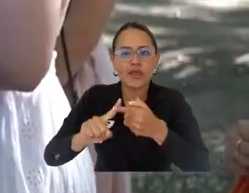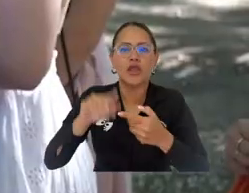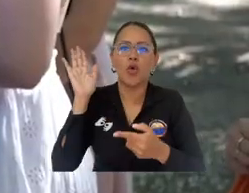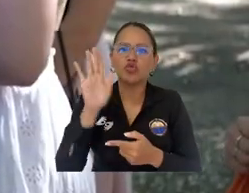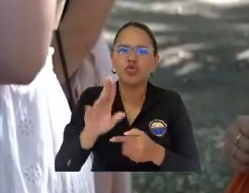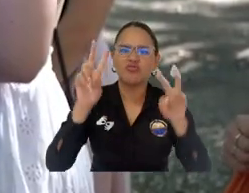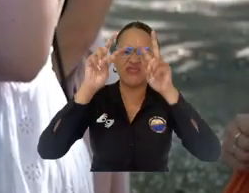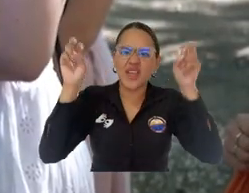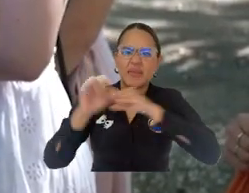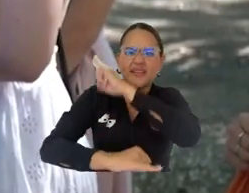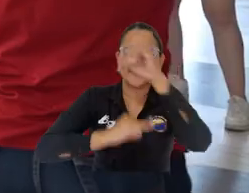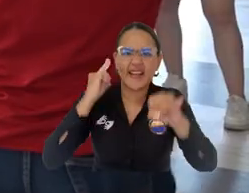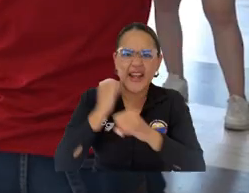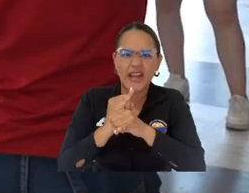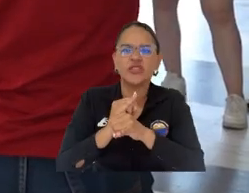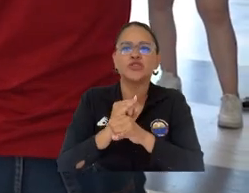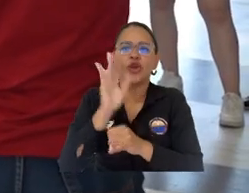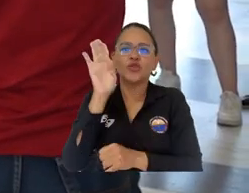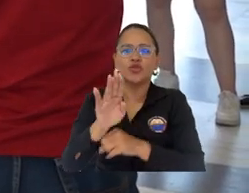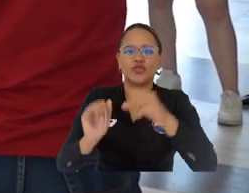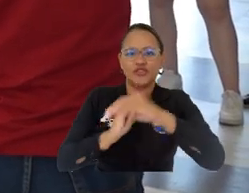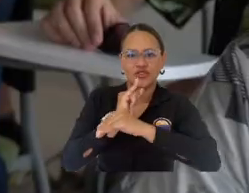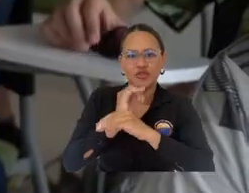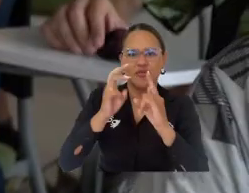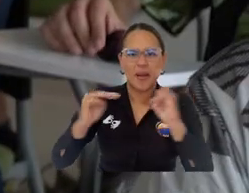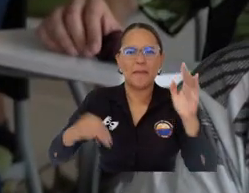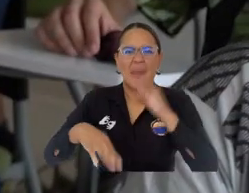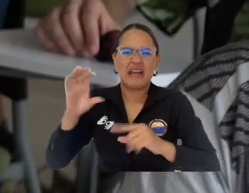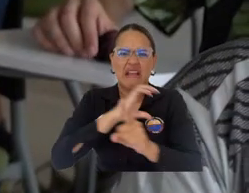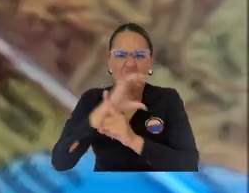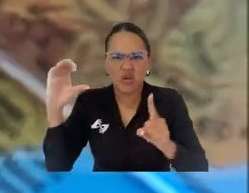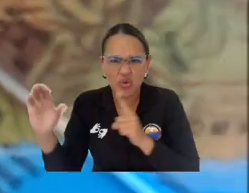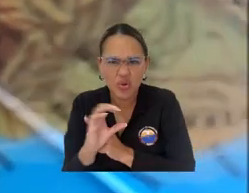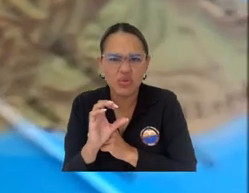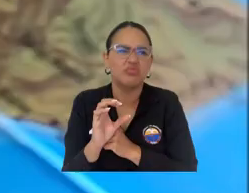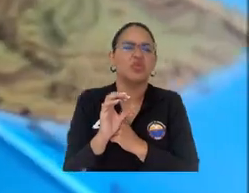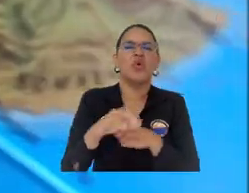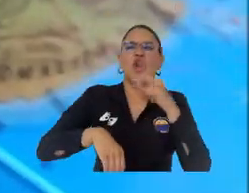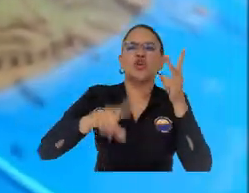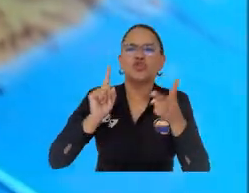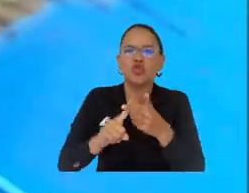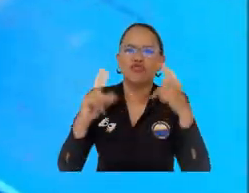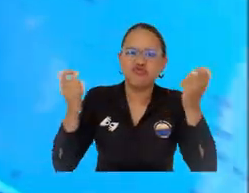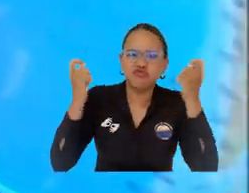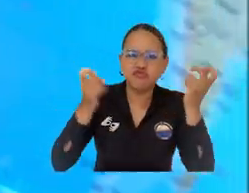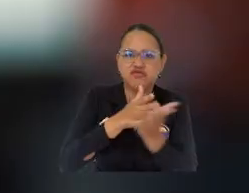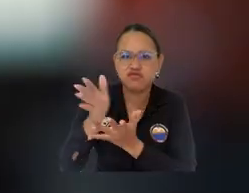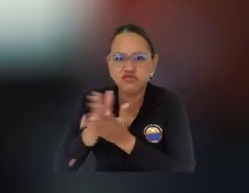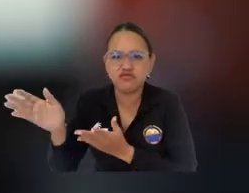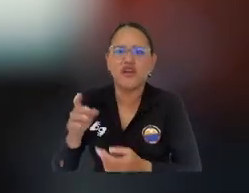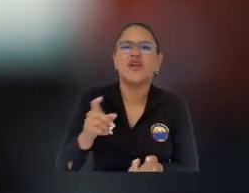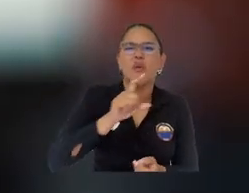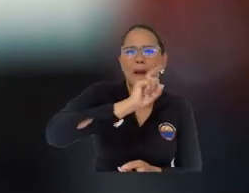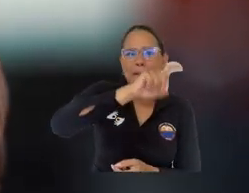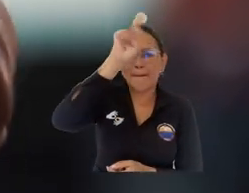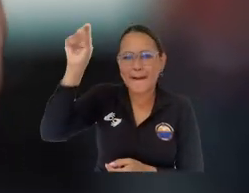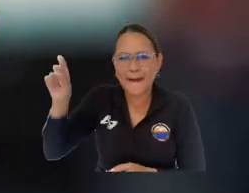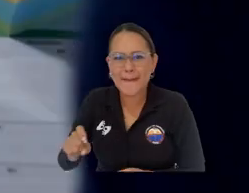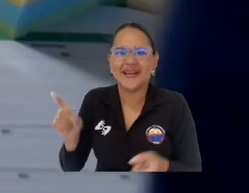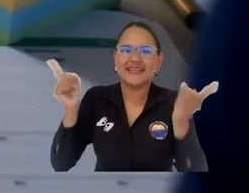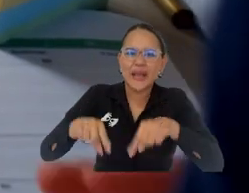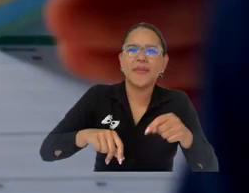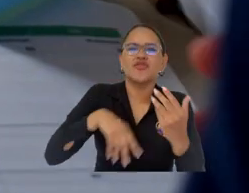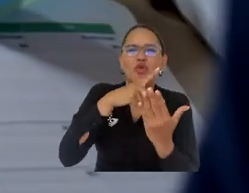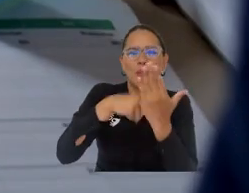modelo híbrido de internacionalización institucional que comprende la cultura, la oferta académica global, la movilidad, las redes